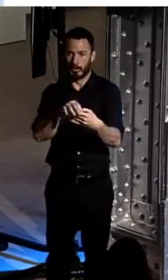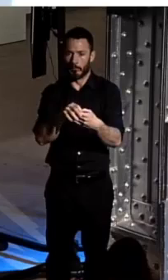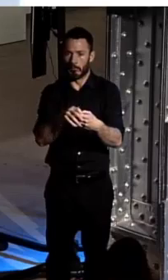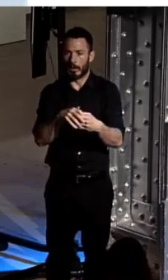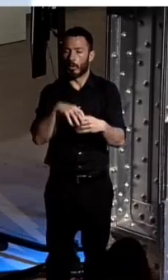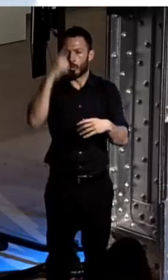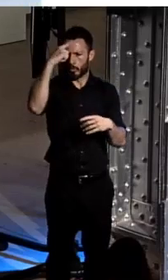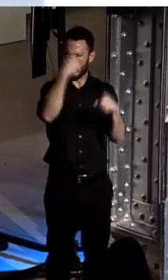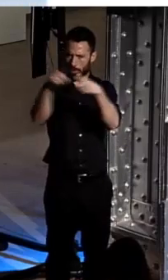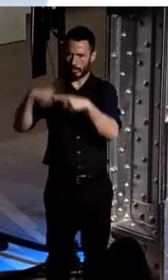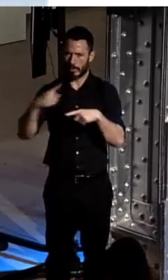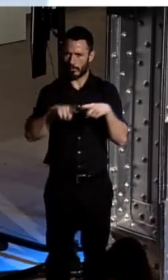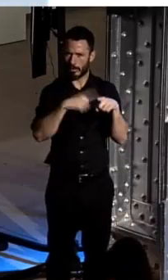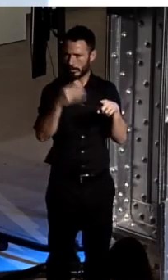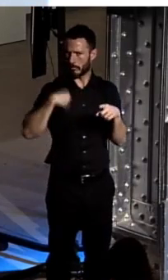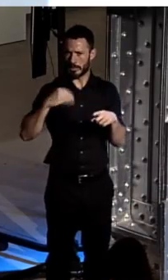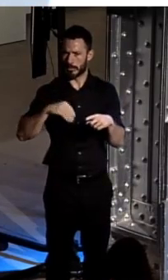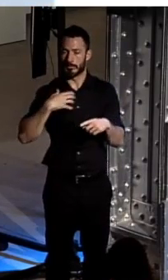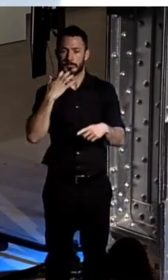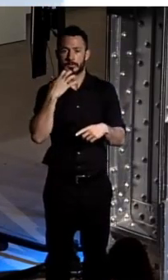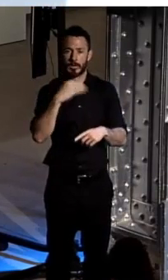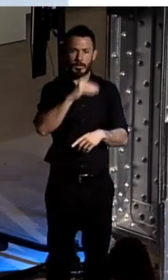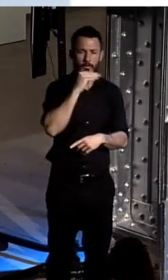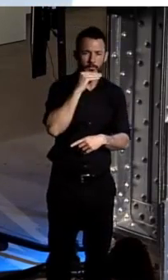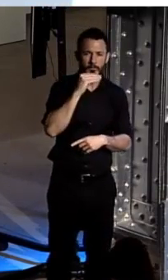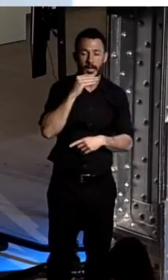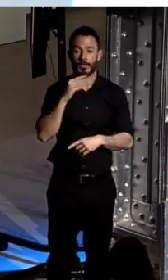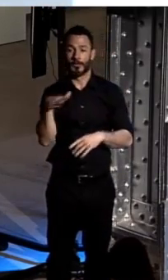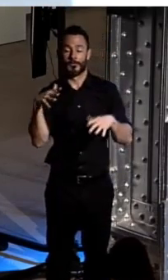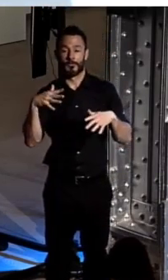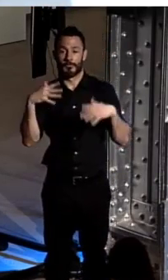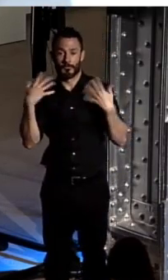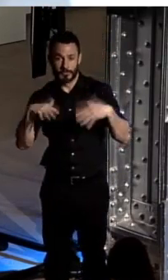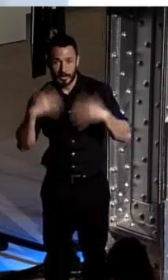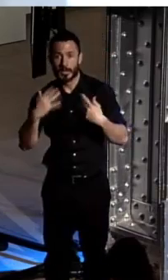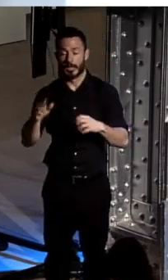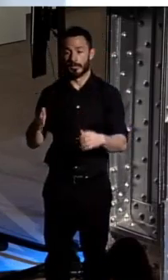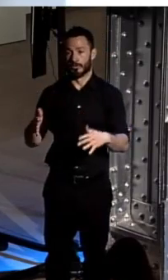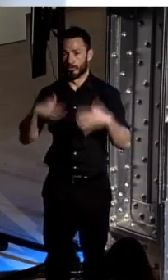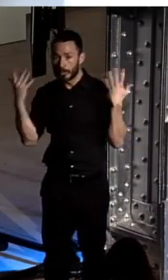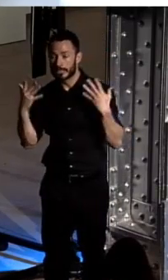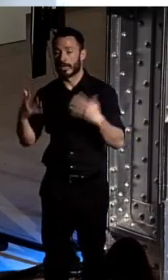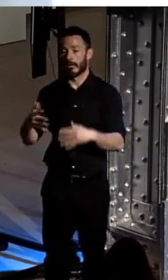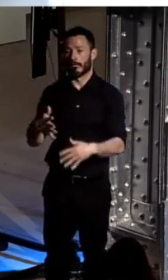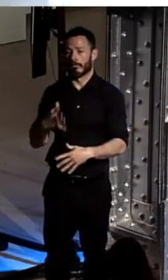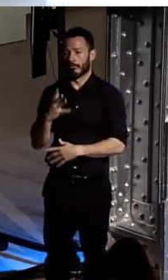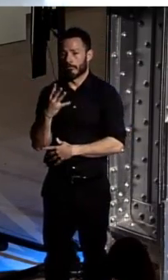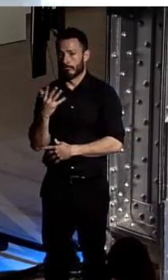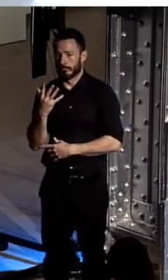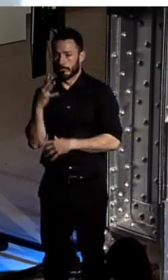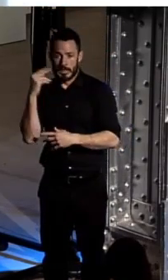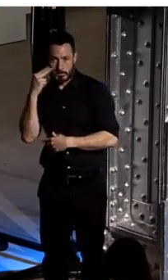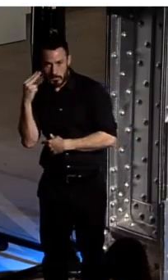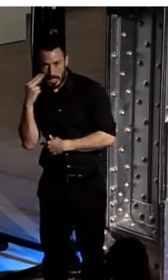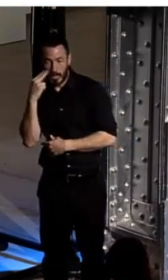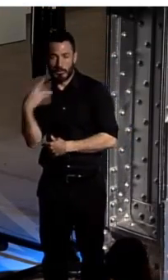culturas, que son el enfado, la felicidad, la sorpresa, el asco, la tristeza y el miedo. Hay modelos más sofisticados. Otro modelo que se